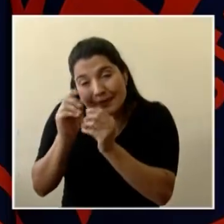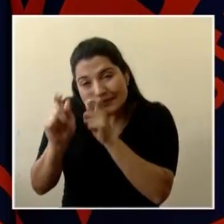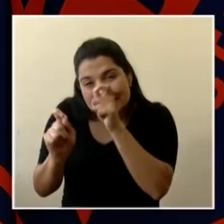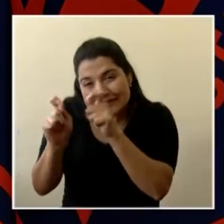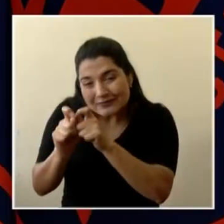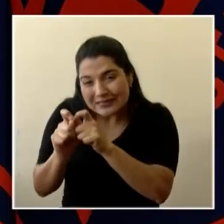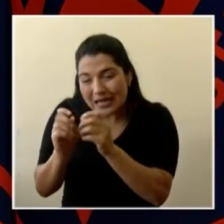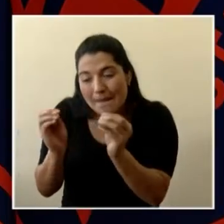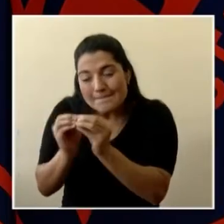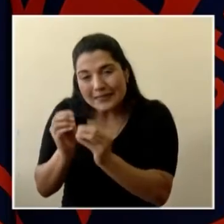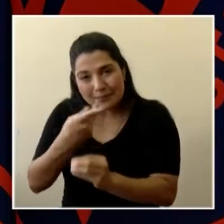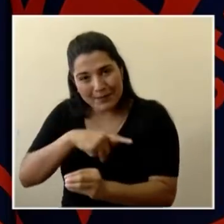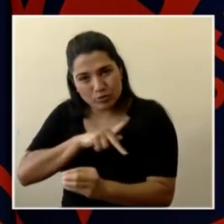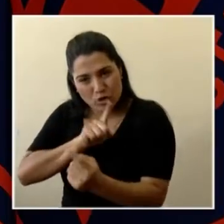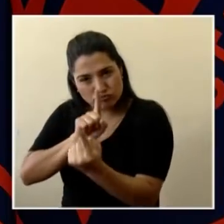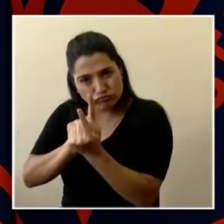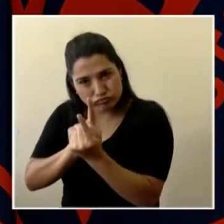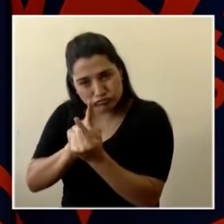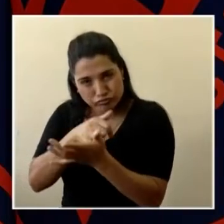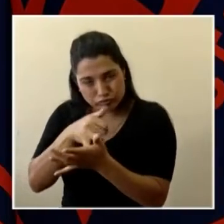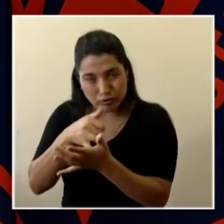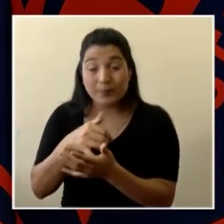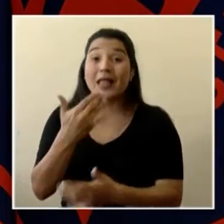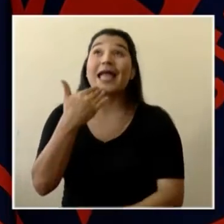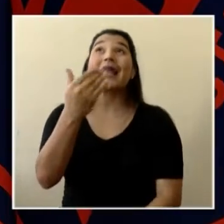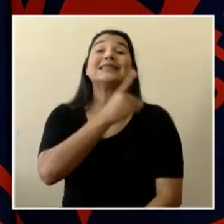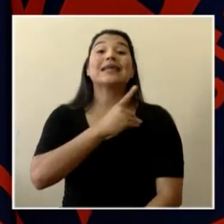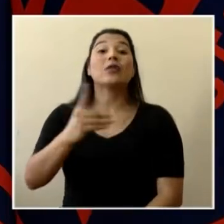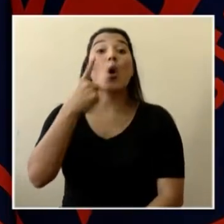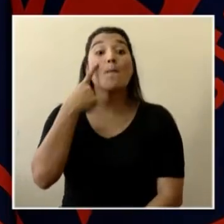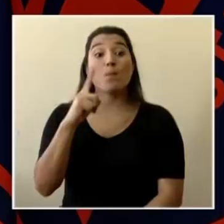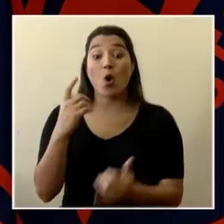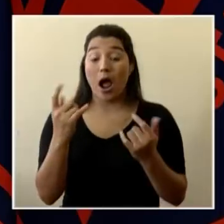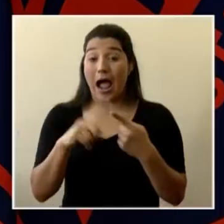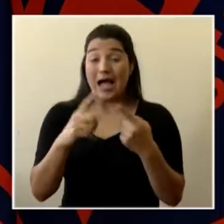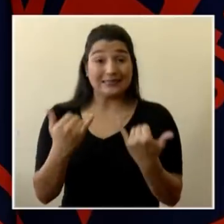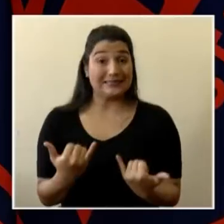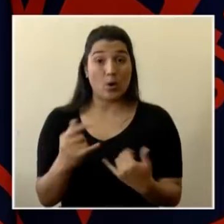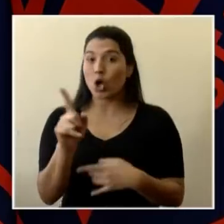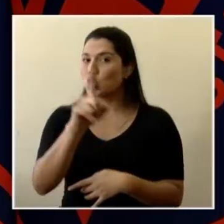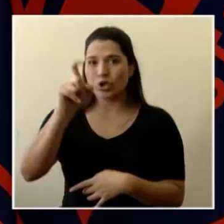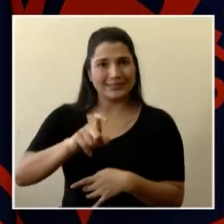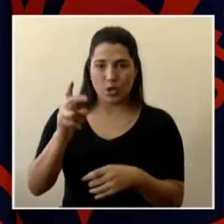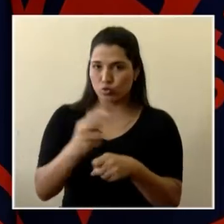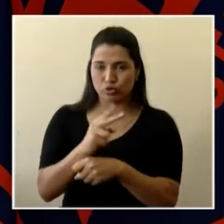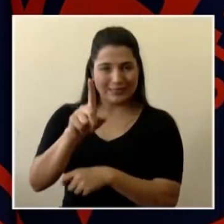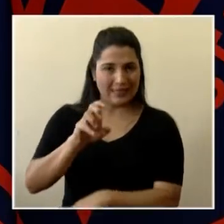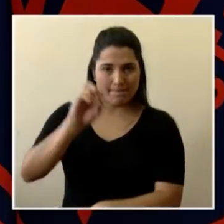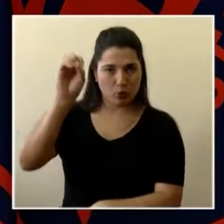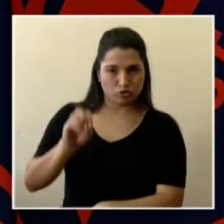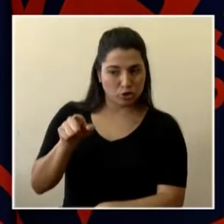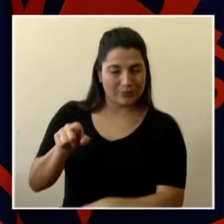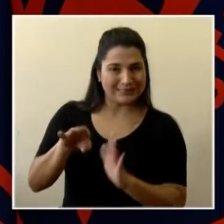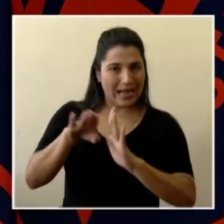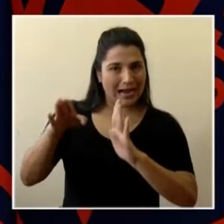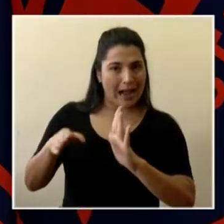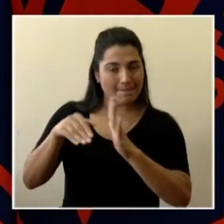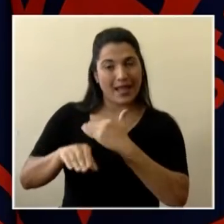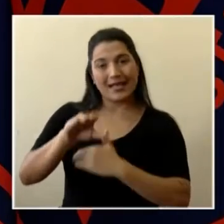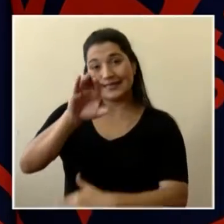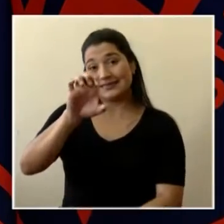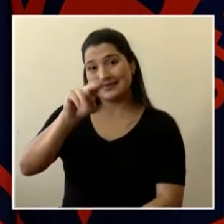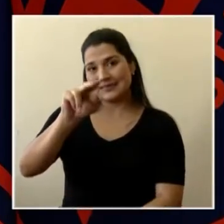Más bien yo respondería que gracias a Dios por el momento no hemos tenido que utilizar el 100% de las camas que hay en el CENARE, porque eso